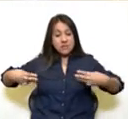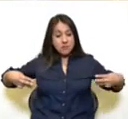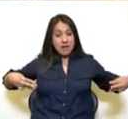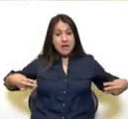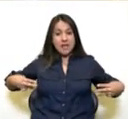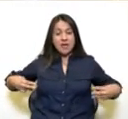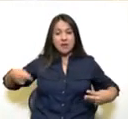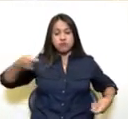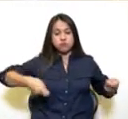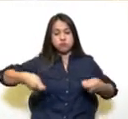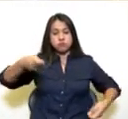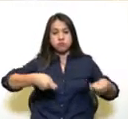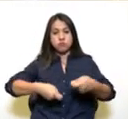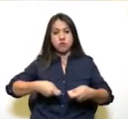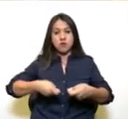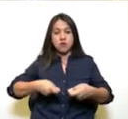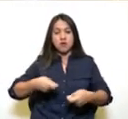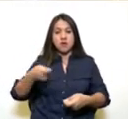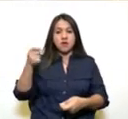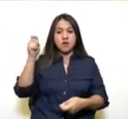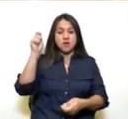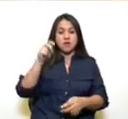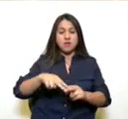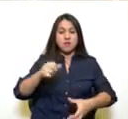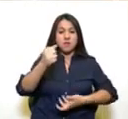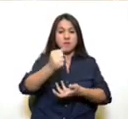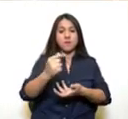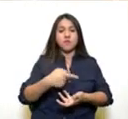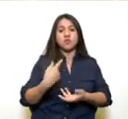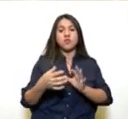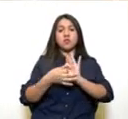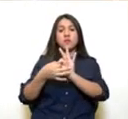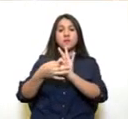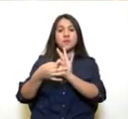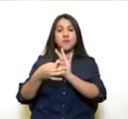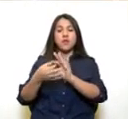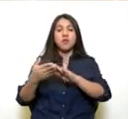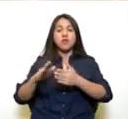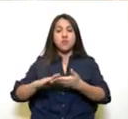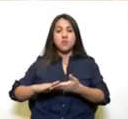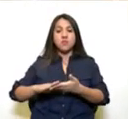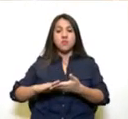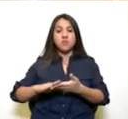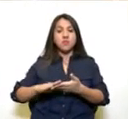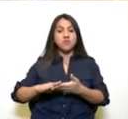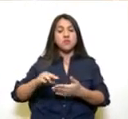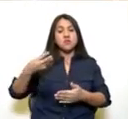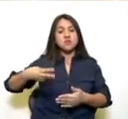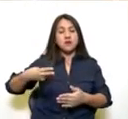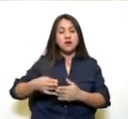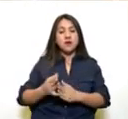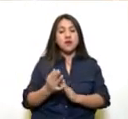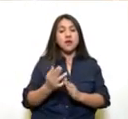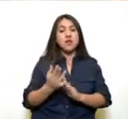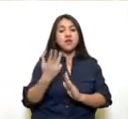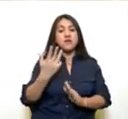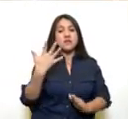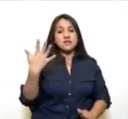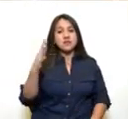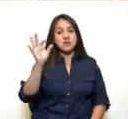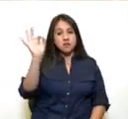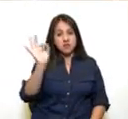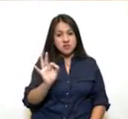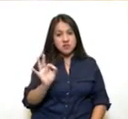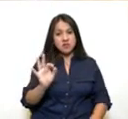se deriva a las comunas nosotros dependemos del fondo como municipal un 95 por ciento son muy